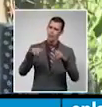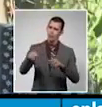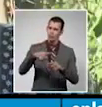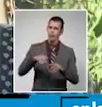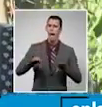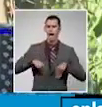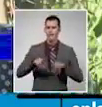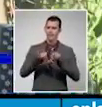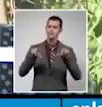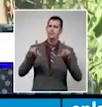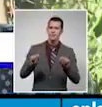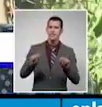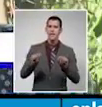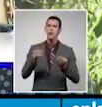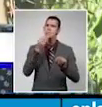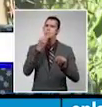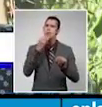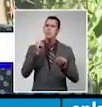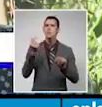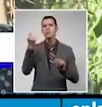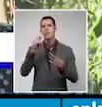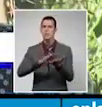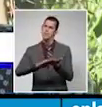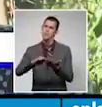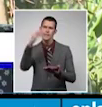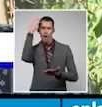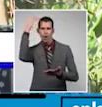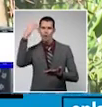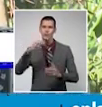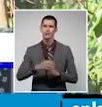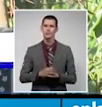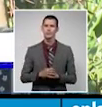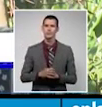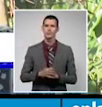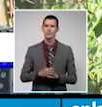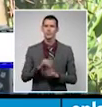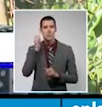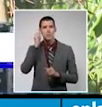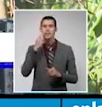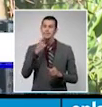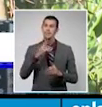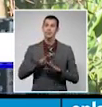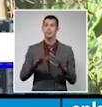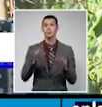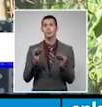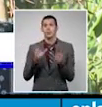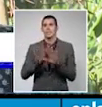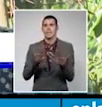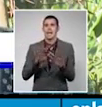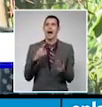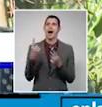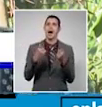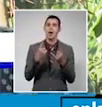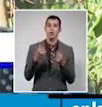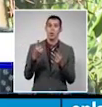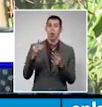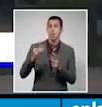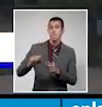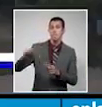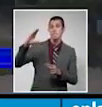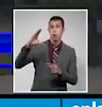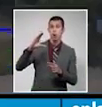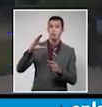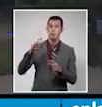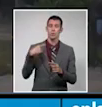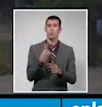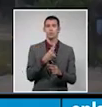estamos tranquilas, podemos comprar lo que viene. Y entonces, bueno, pues ya no tengo que preocuparme, ni ella